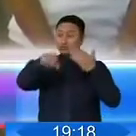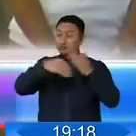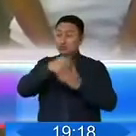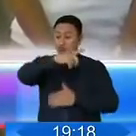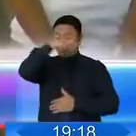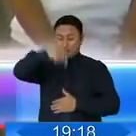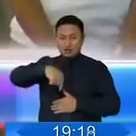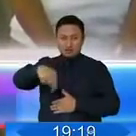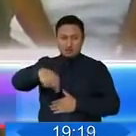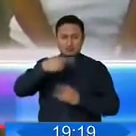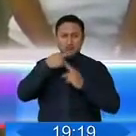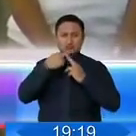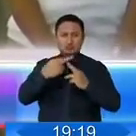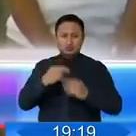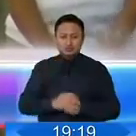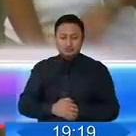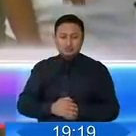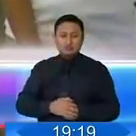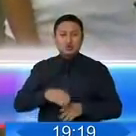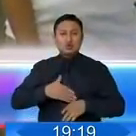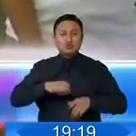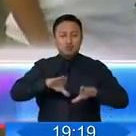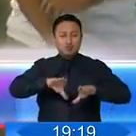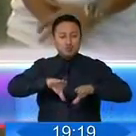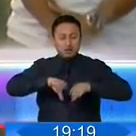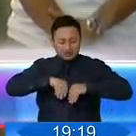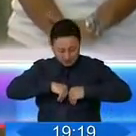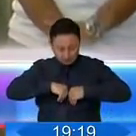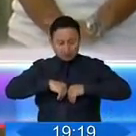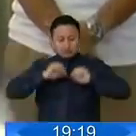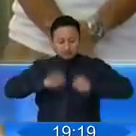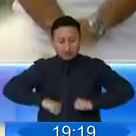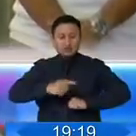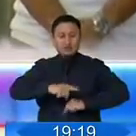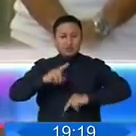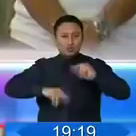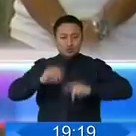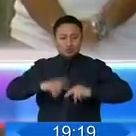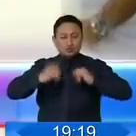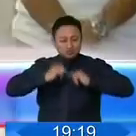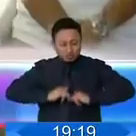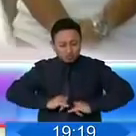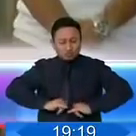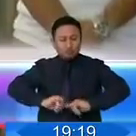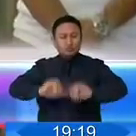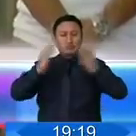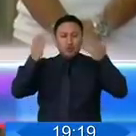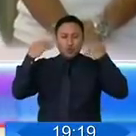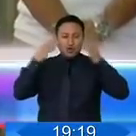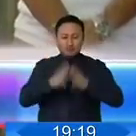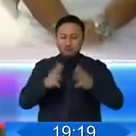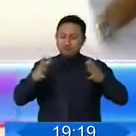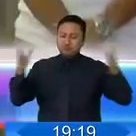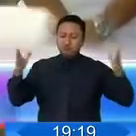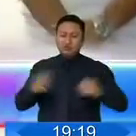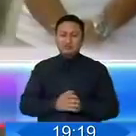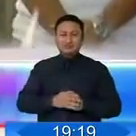usted les contesto, acepto. Acepto construir y seguir engrandeciendo esta ciudad